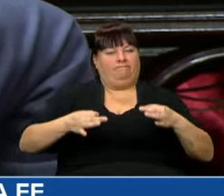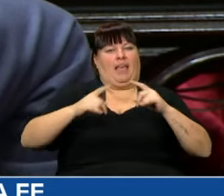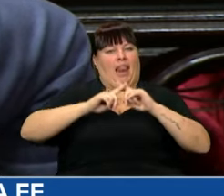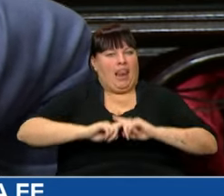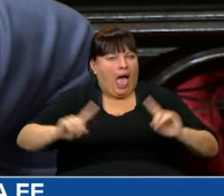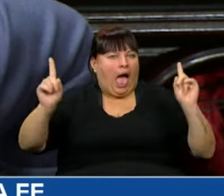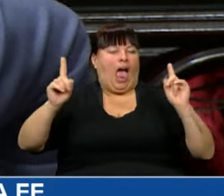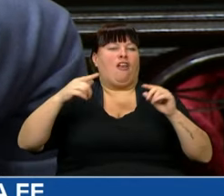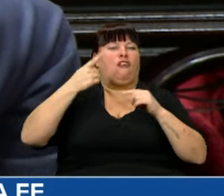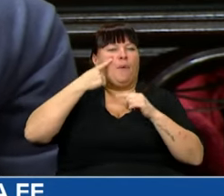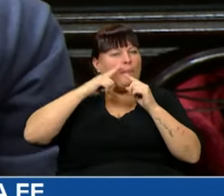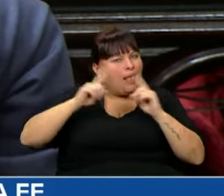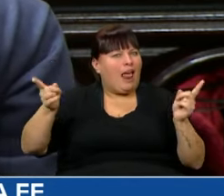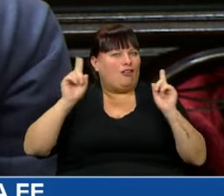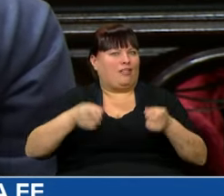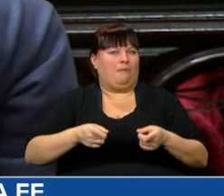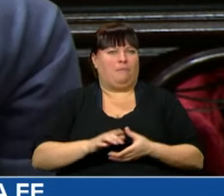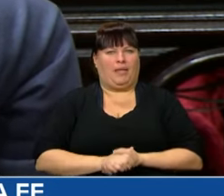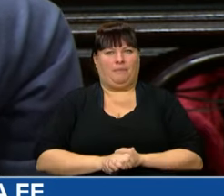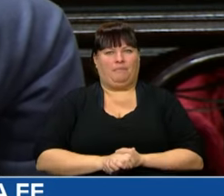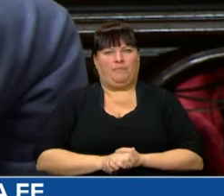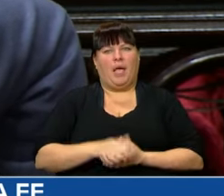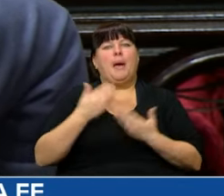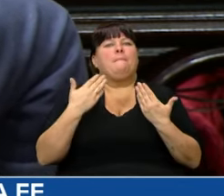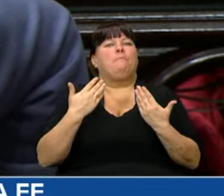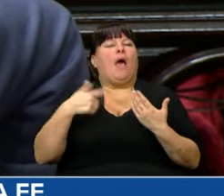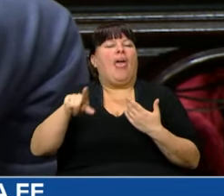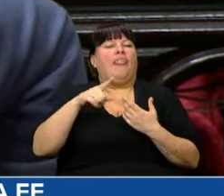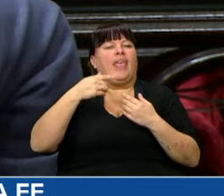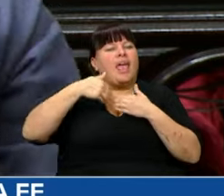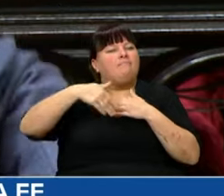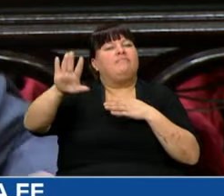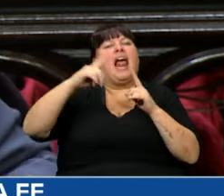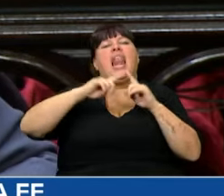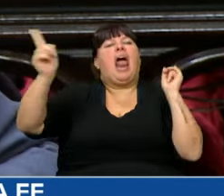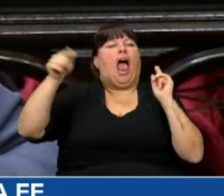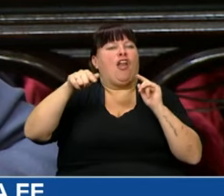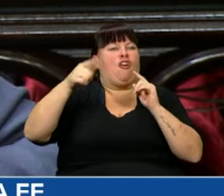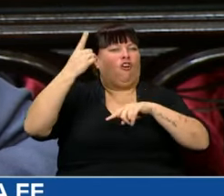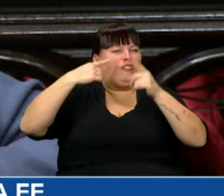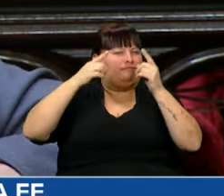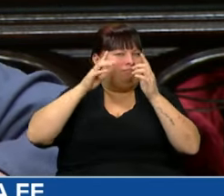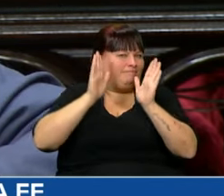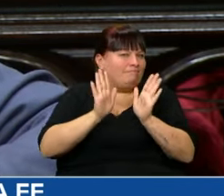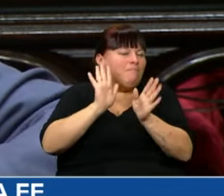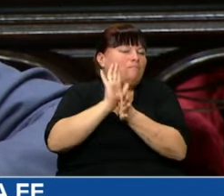sustentabilidad, larga duración, la posibilidad de sostener en el tiempo